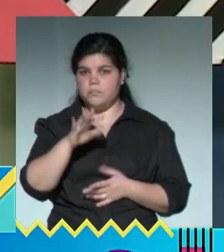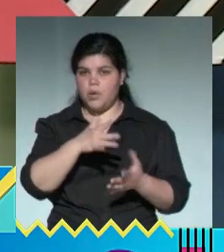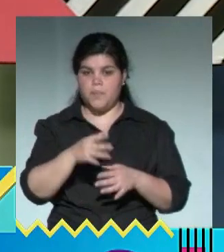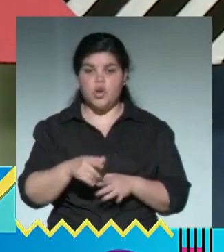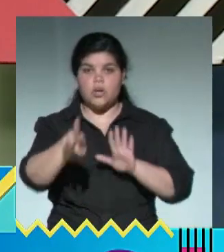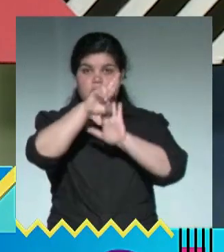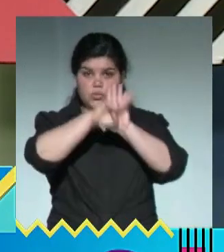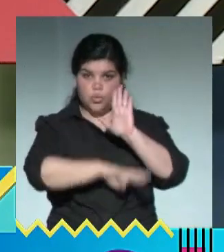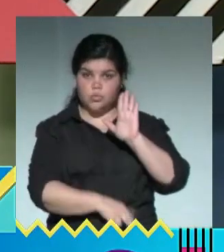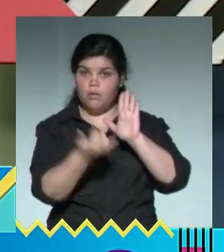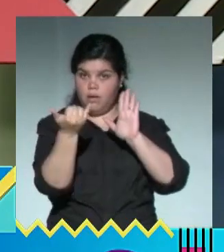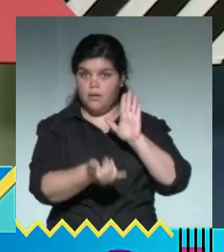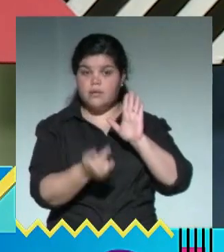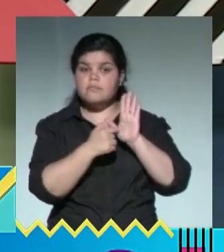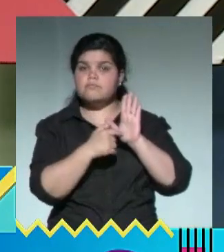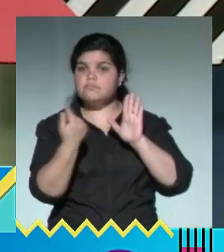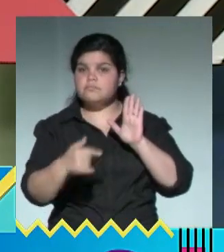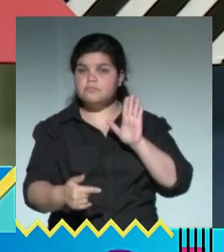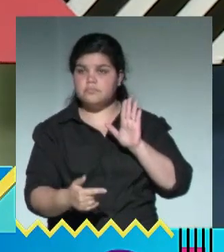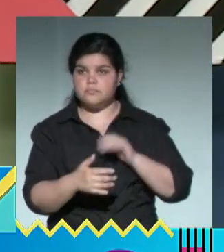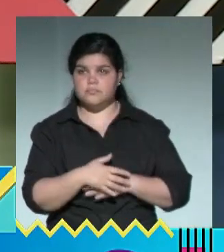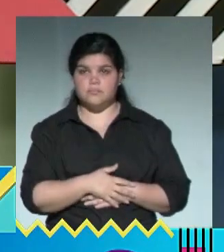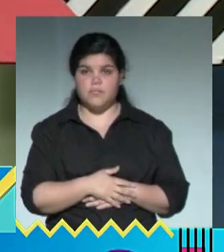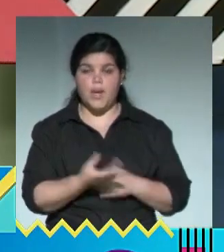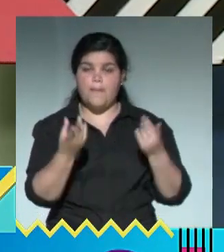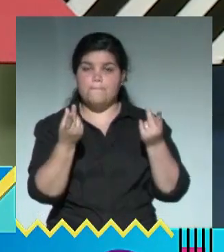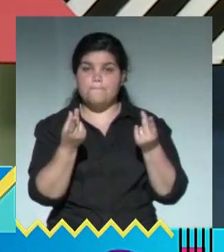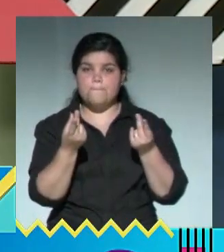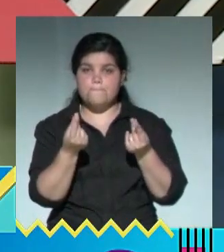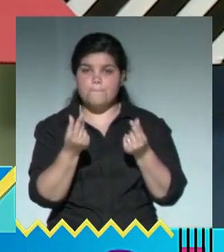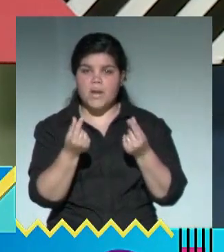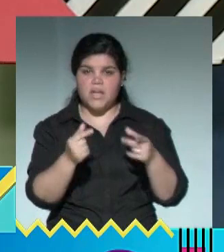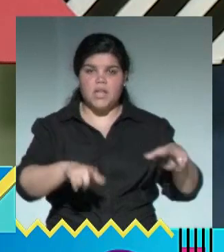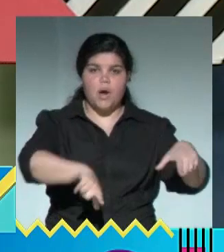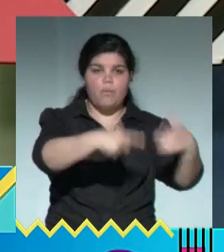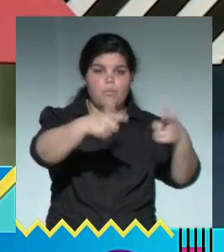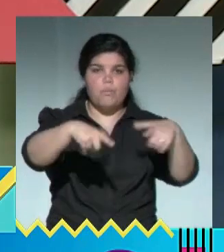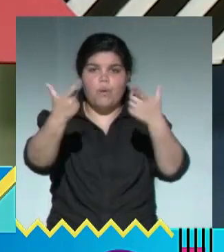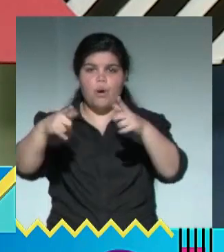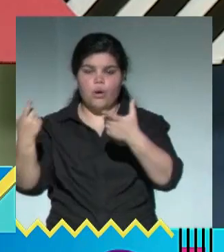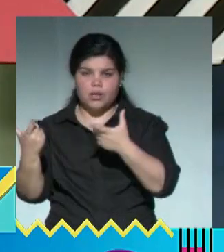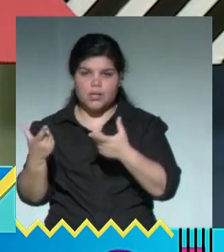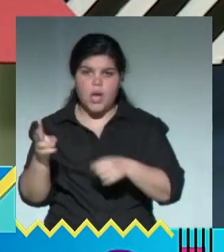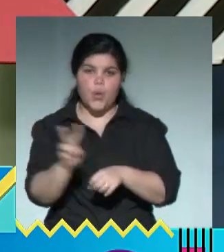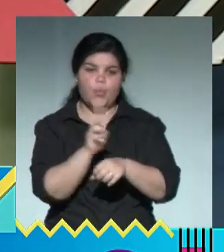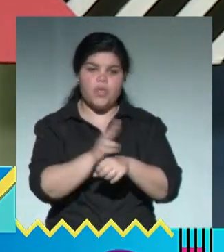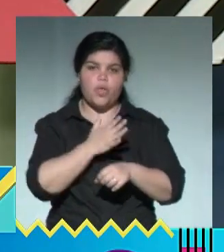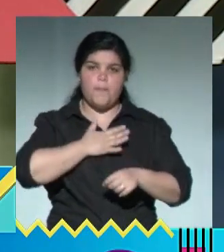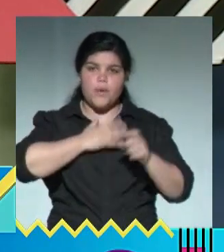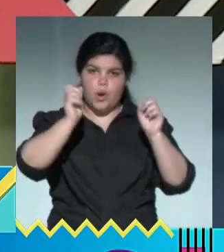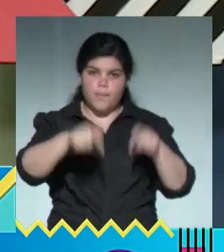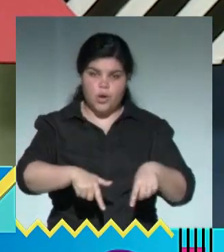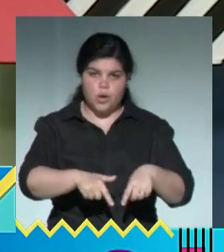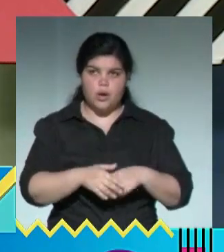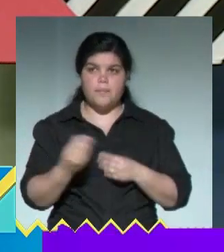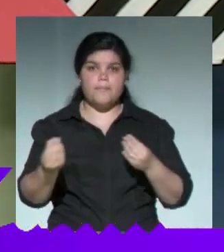resolución en la cual vinculamos los fondos que se destinan para el pago de bosque nativo, para la protección del bosque nativo, a la posibilidad de que